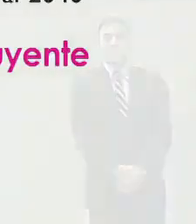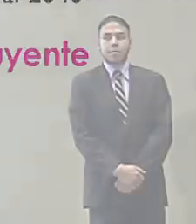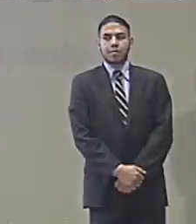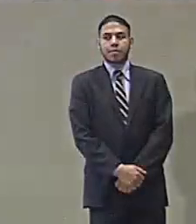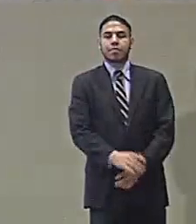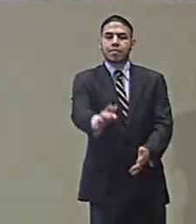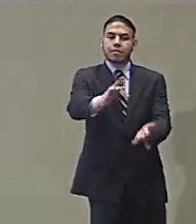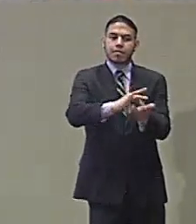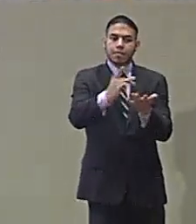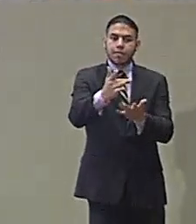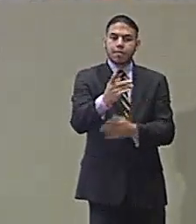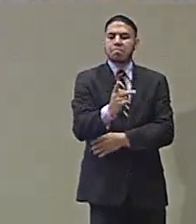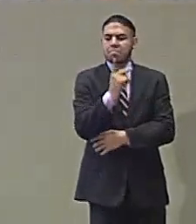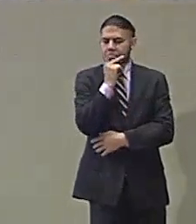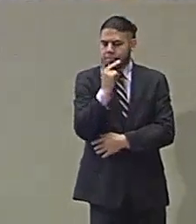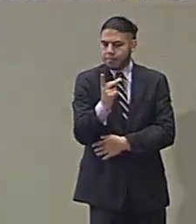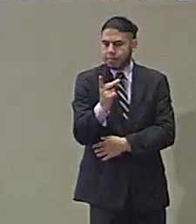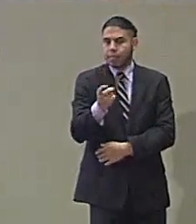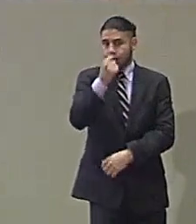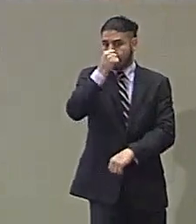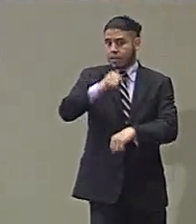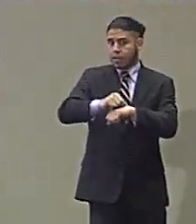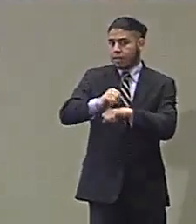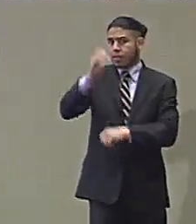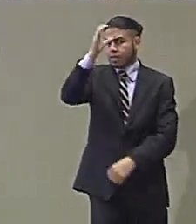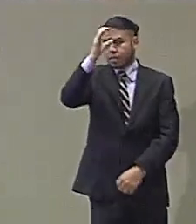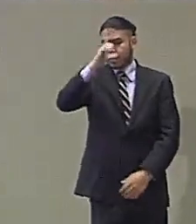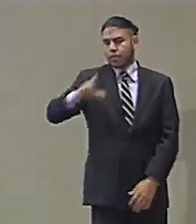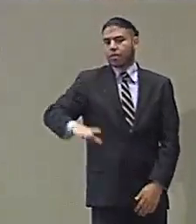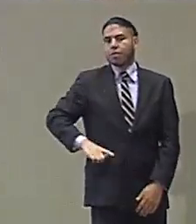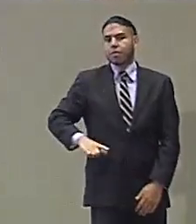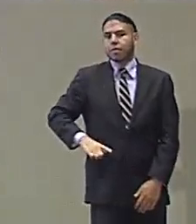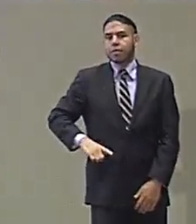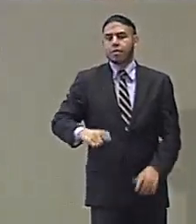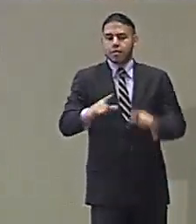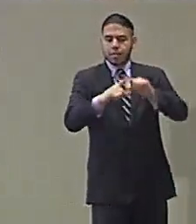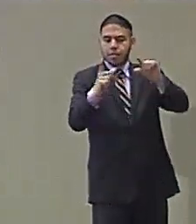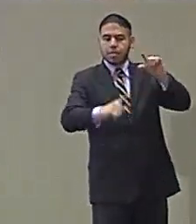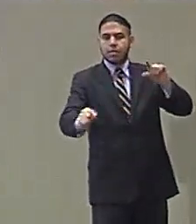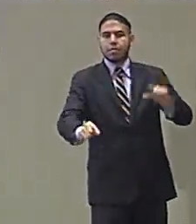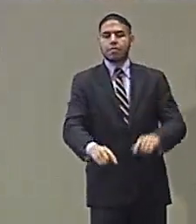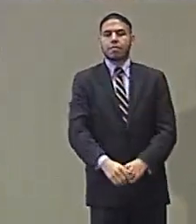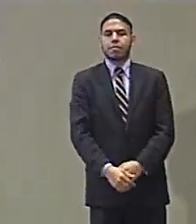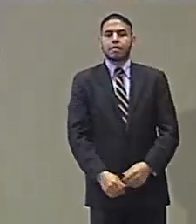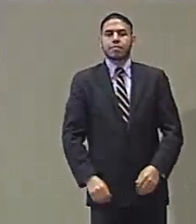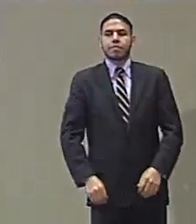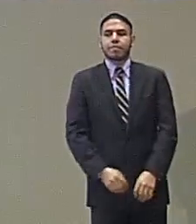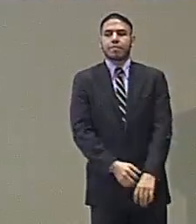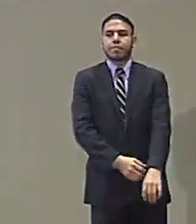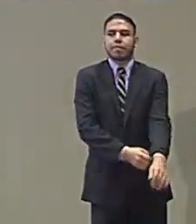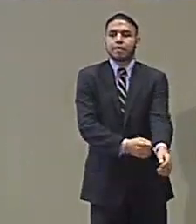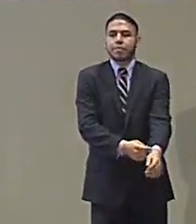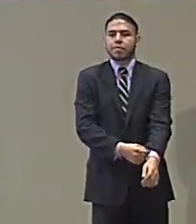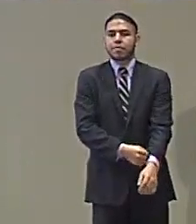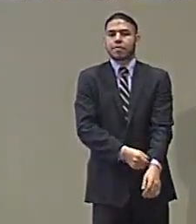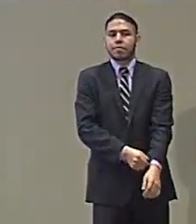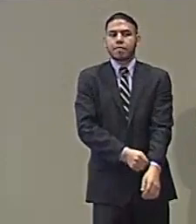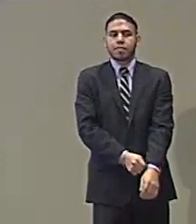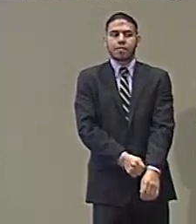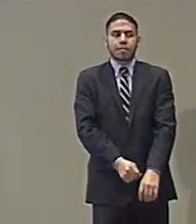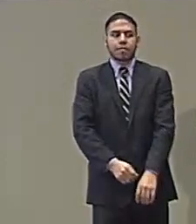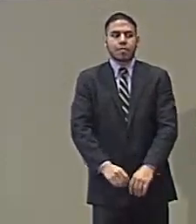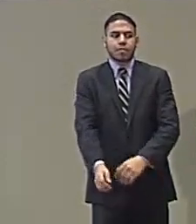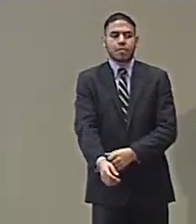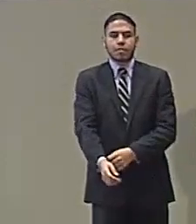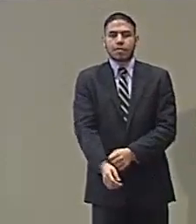agradecemos las palabras de la secretaria de cultura del gobierno de la república a continuación se